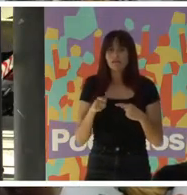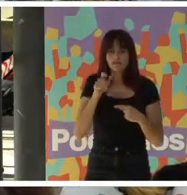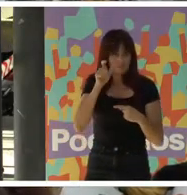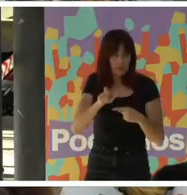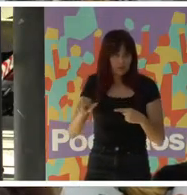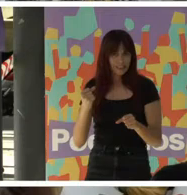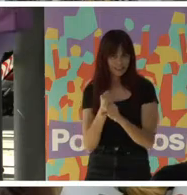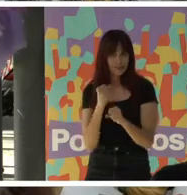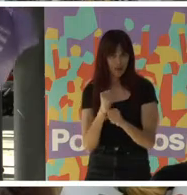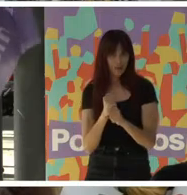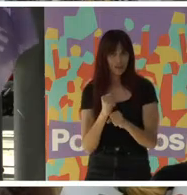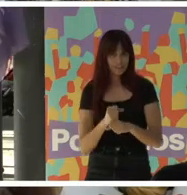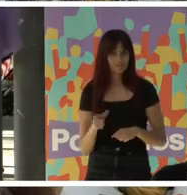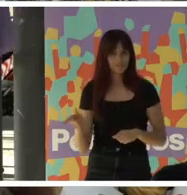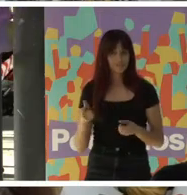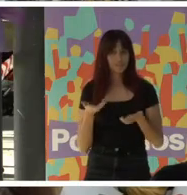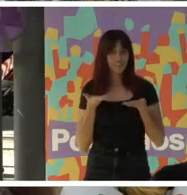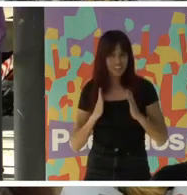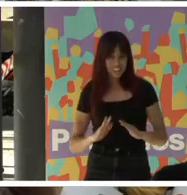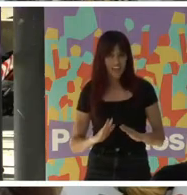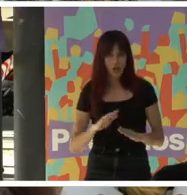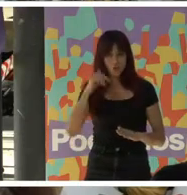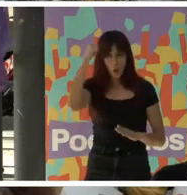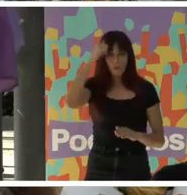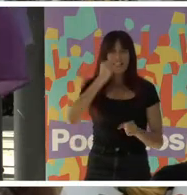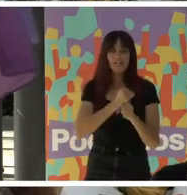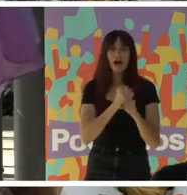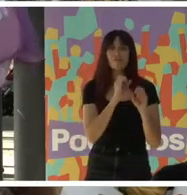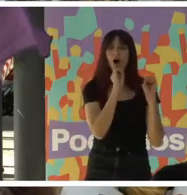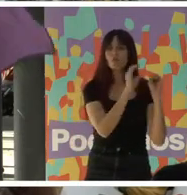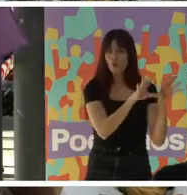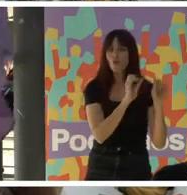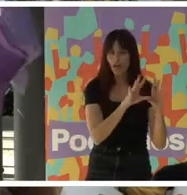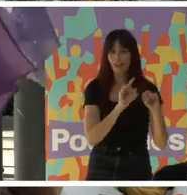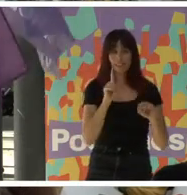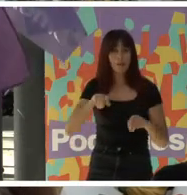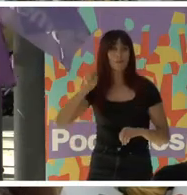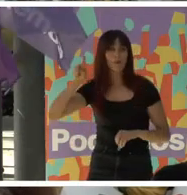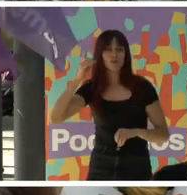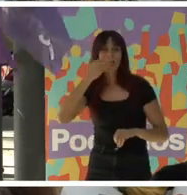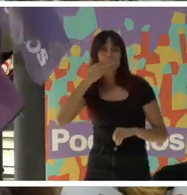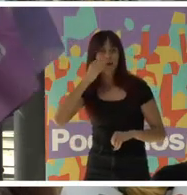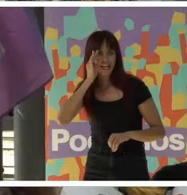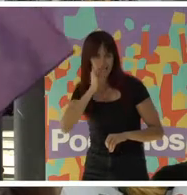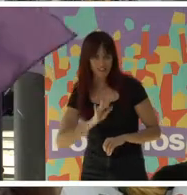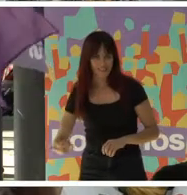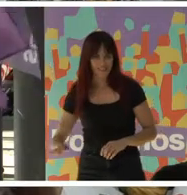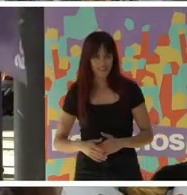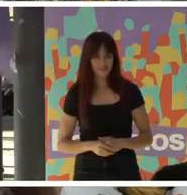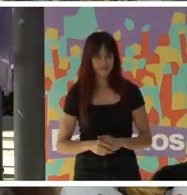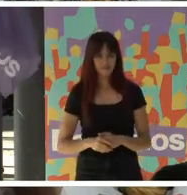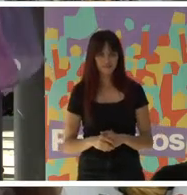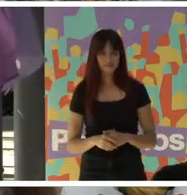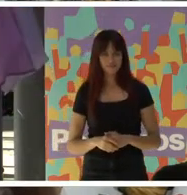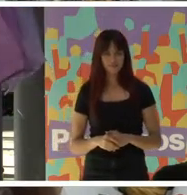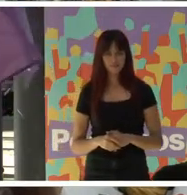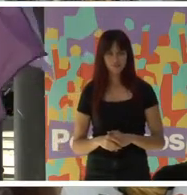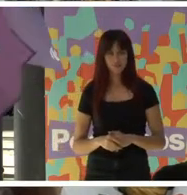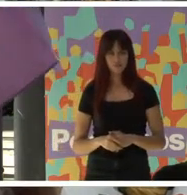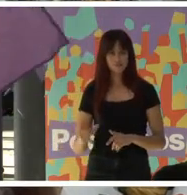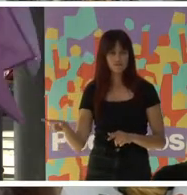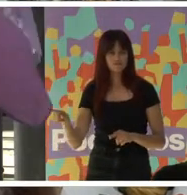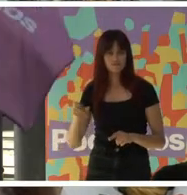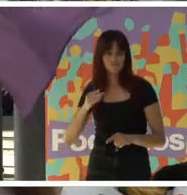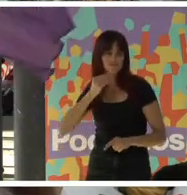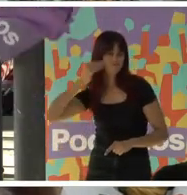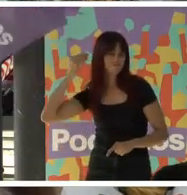trabajadora. Es la hija de un mozo de mudanzas y de una profesora de escuela infantil, que ha sido absolutamente